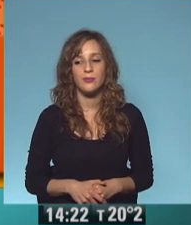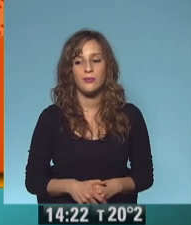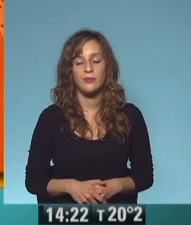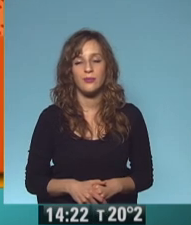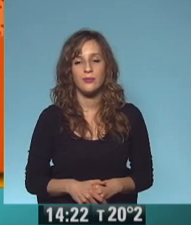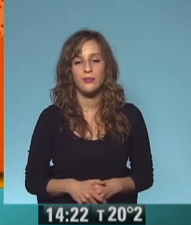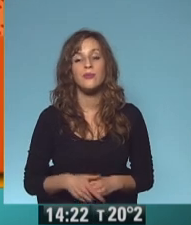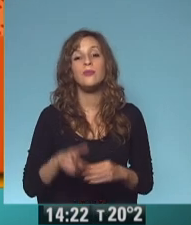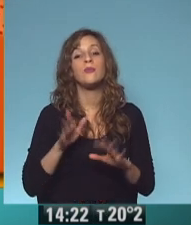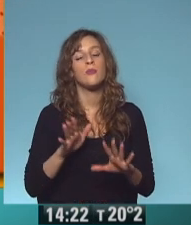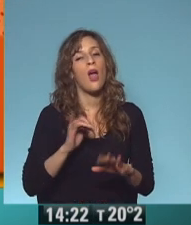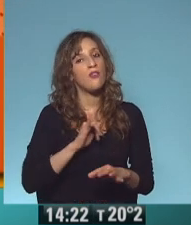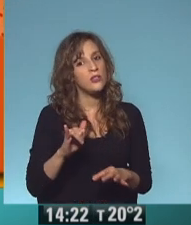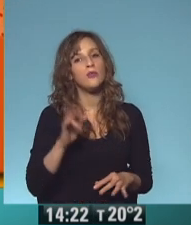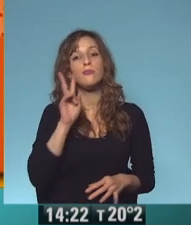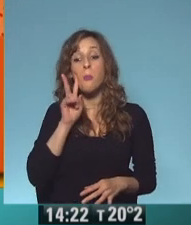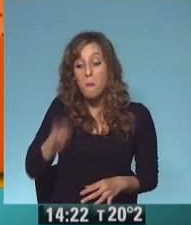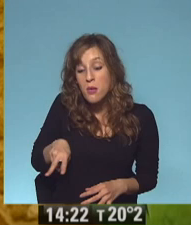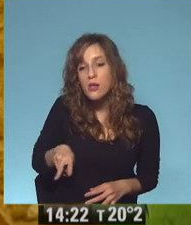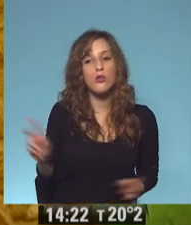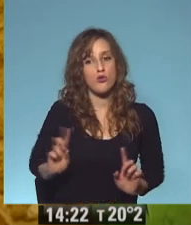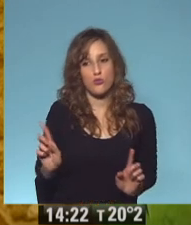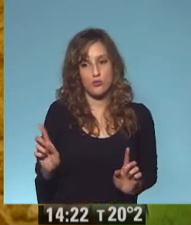Alterio, no mires para abajo. Así no te da miedo.